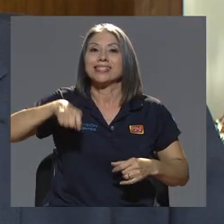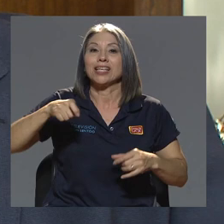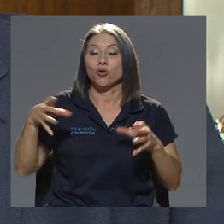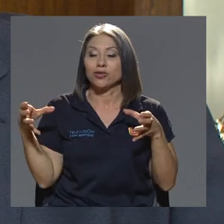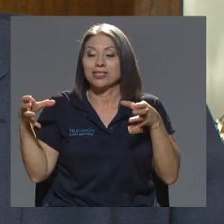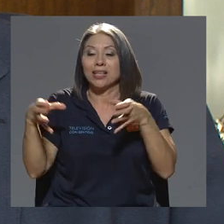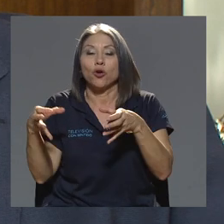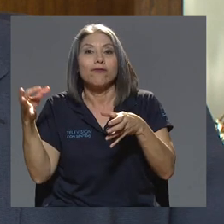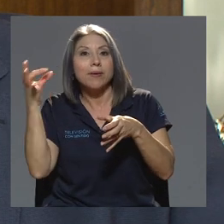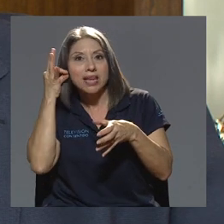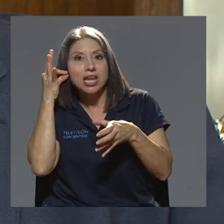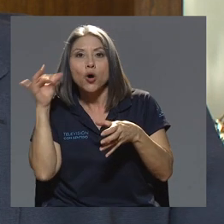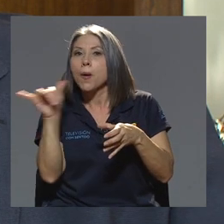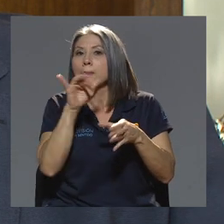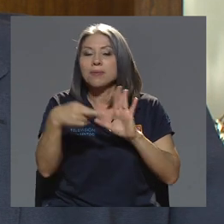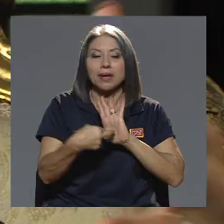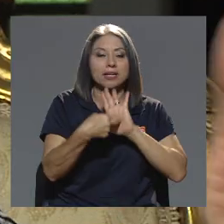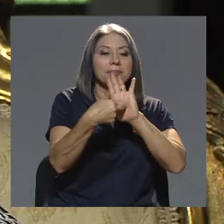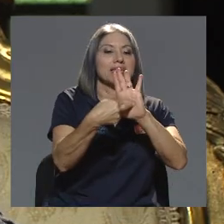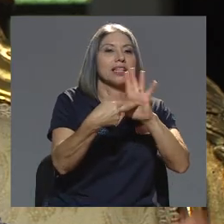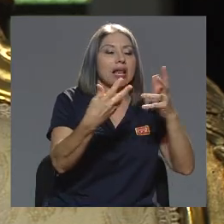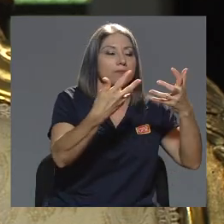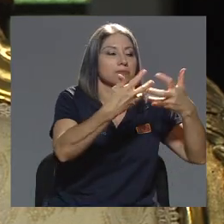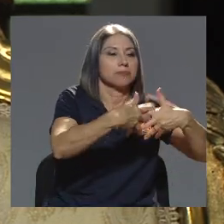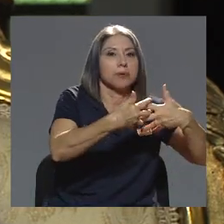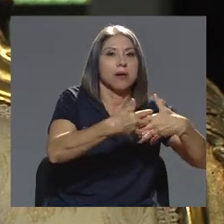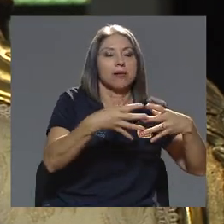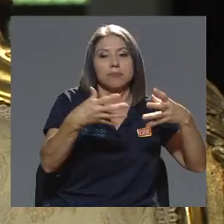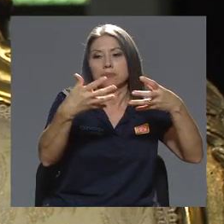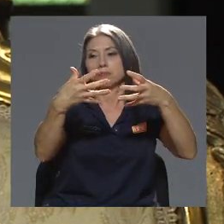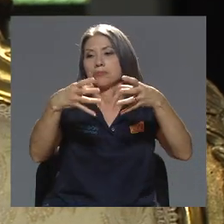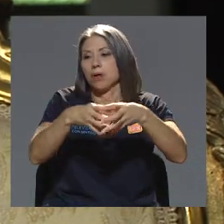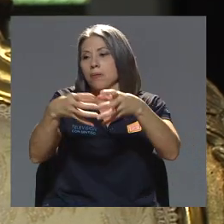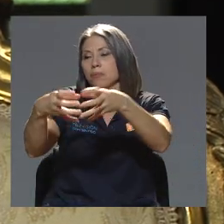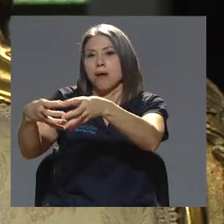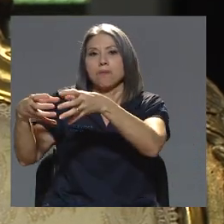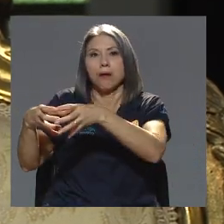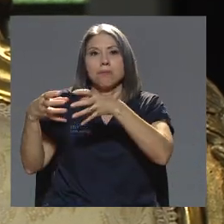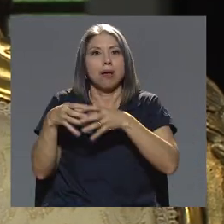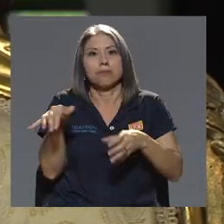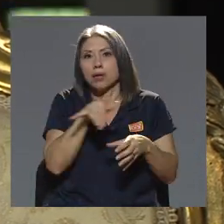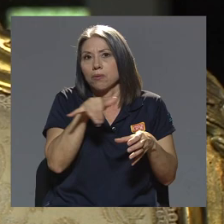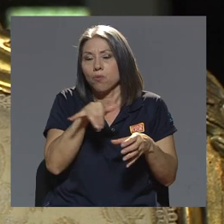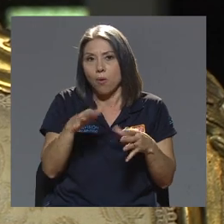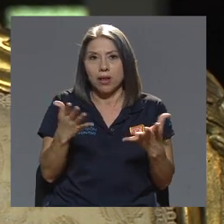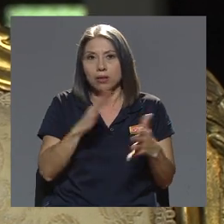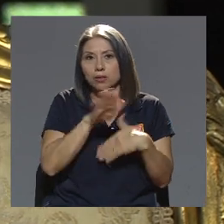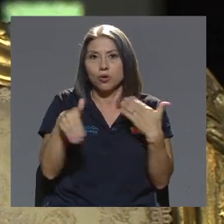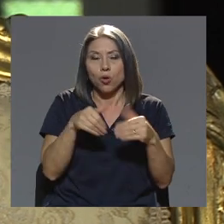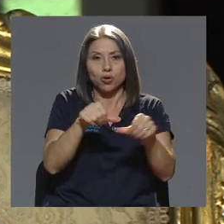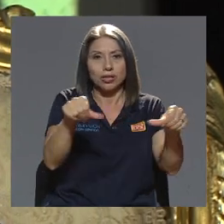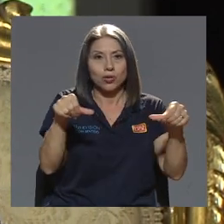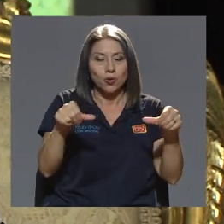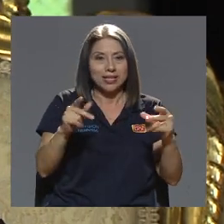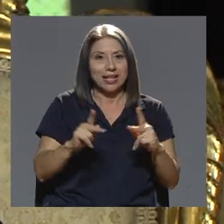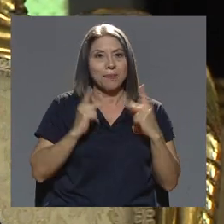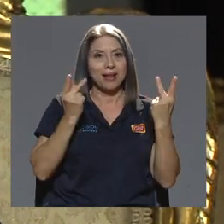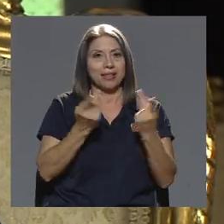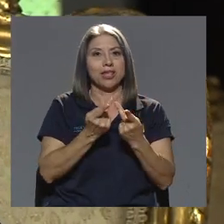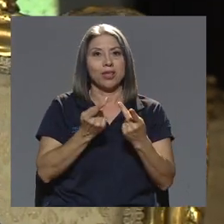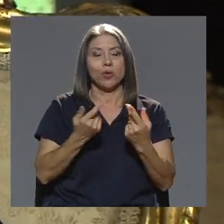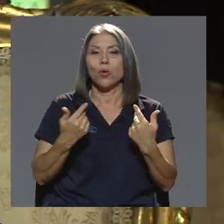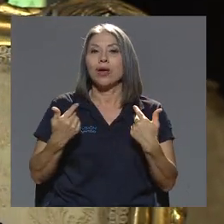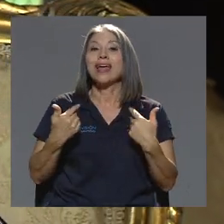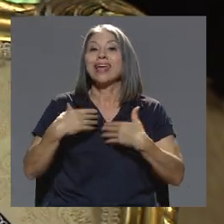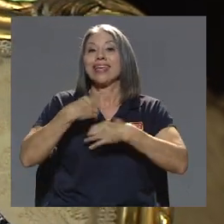sector industrial, que el sector empresarial, que el sector de todos los sectores que tenía el partido. ¿Y Arroyo? hicimos